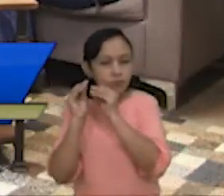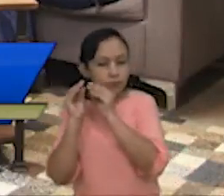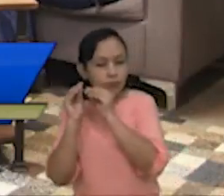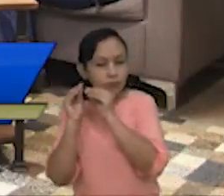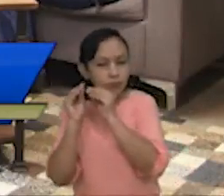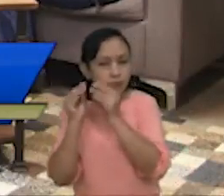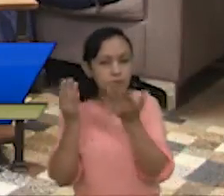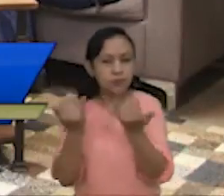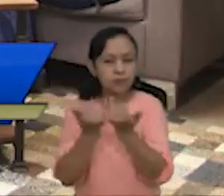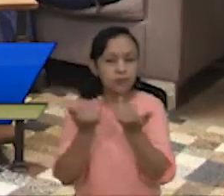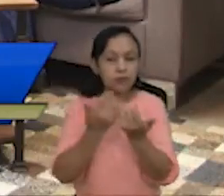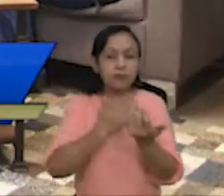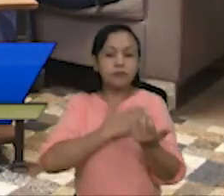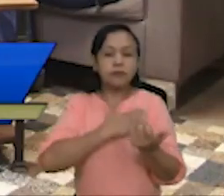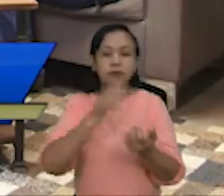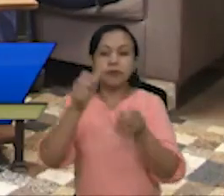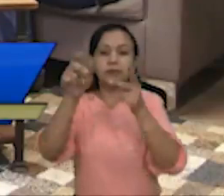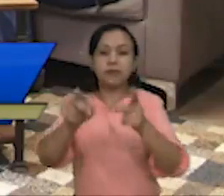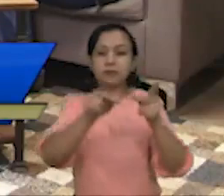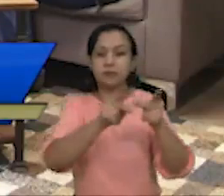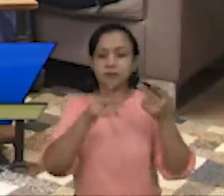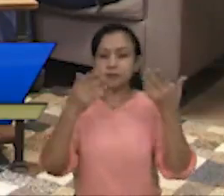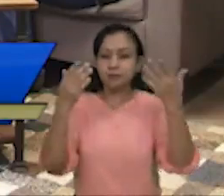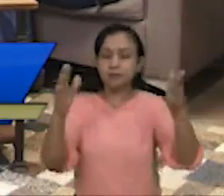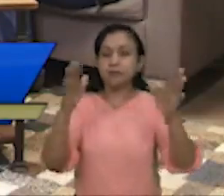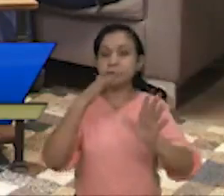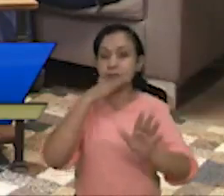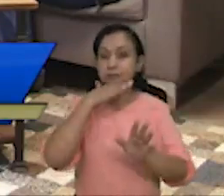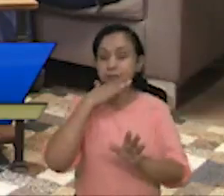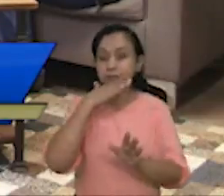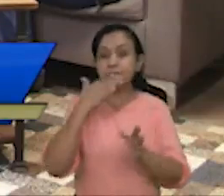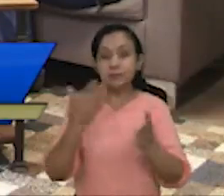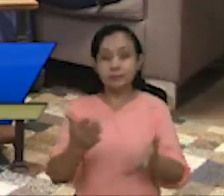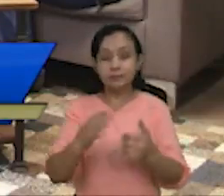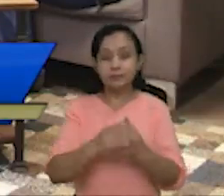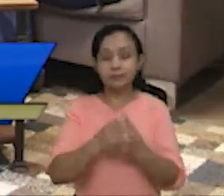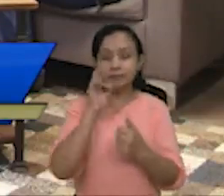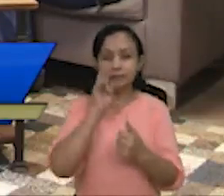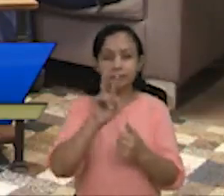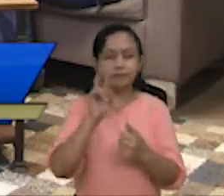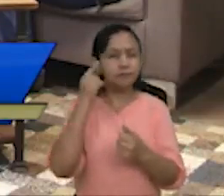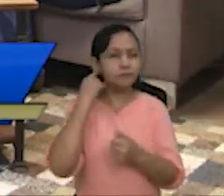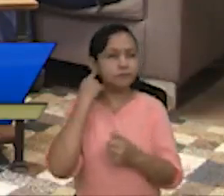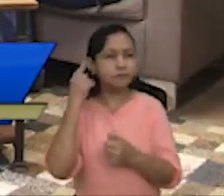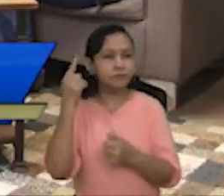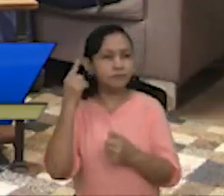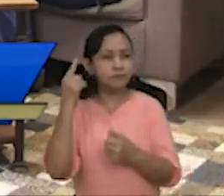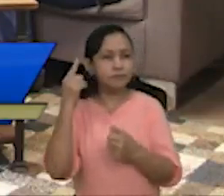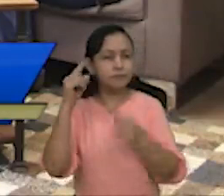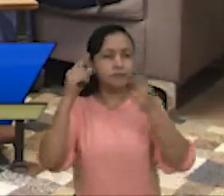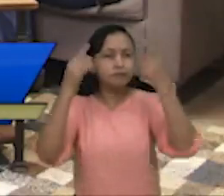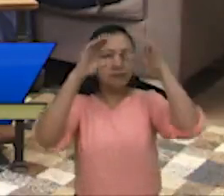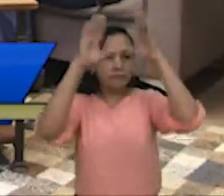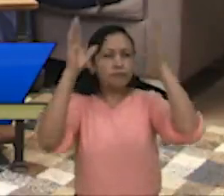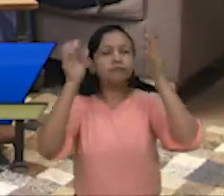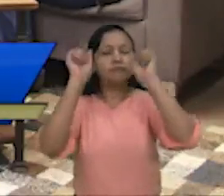está enamorando a otra. Entonces, todo ese complejo que vos no lo estás viendo, de imágenes, ese complejo de imágenes, la